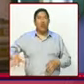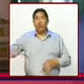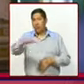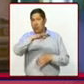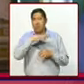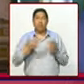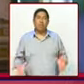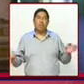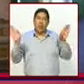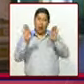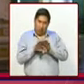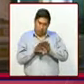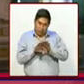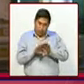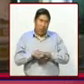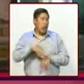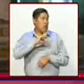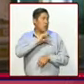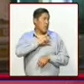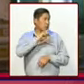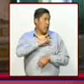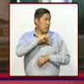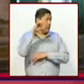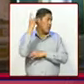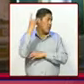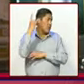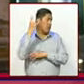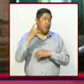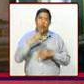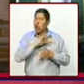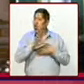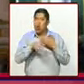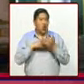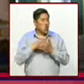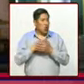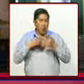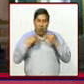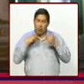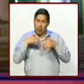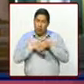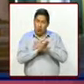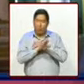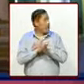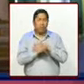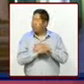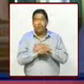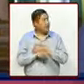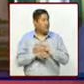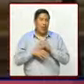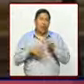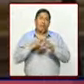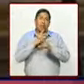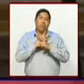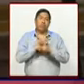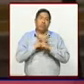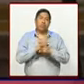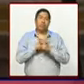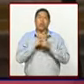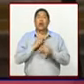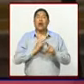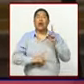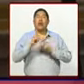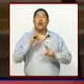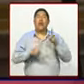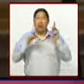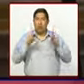estaba cerrado por parte de la policía boliviana. Los 8 accesos que tiene la Plaza Murillo, pues estaba custodiado para evitar el ingreso de algunas